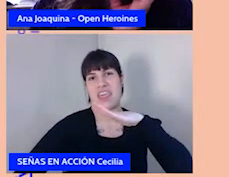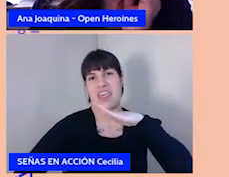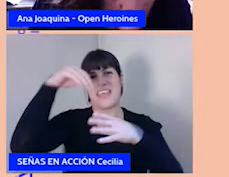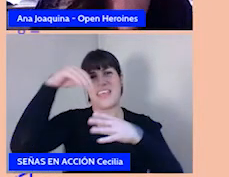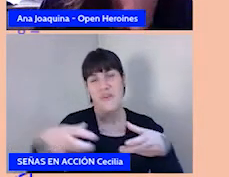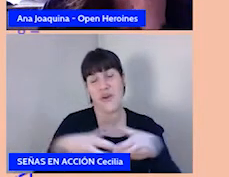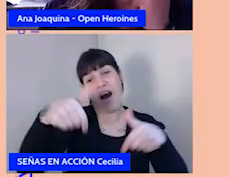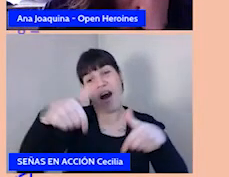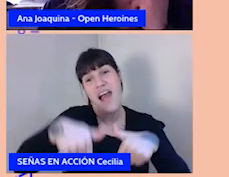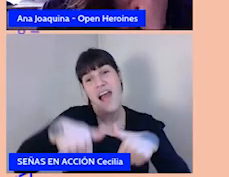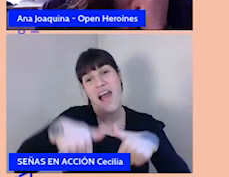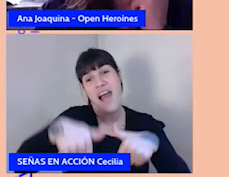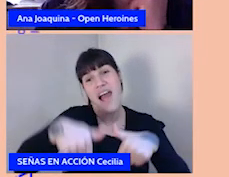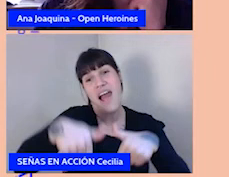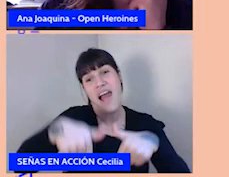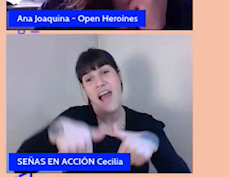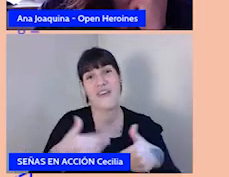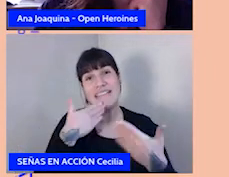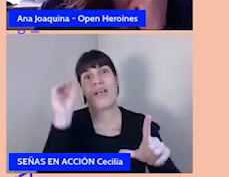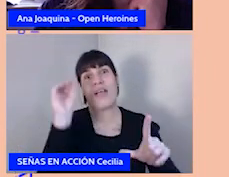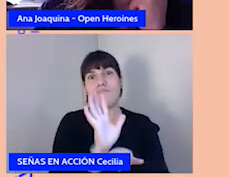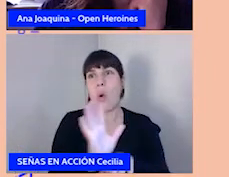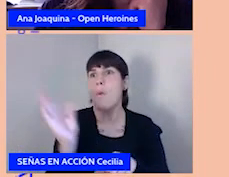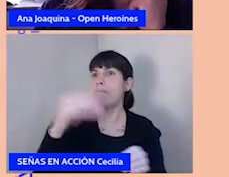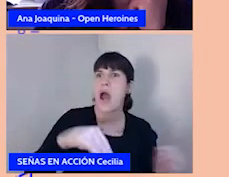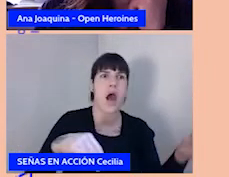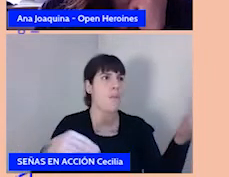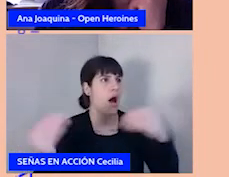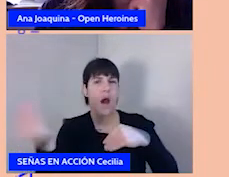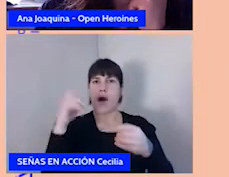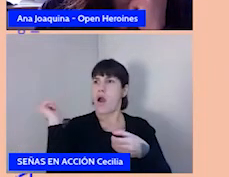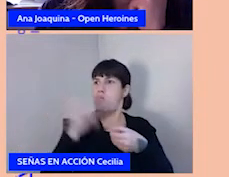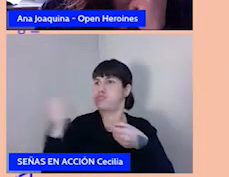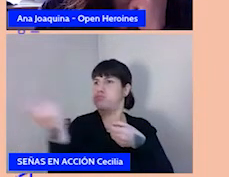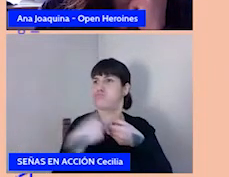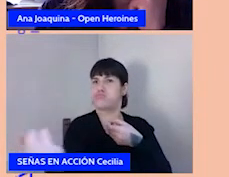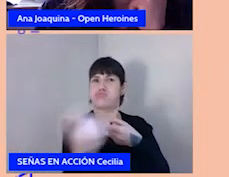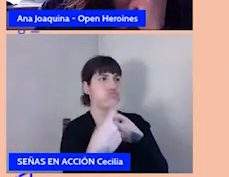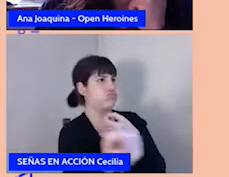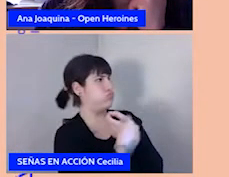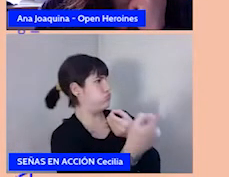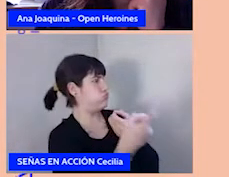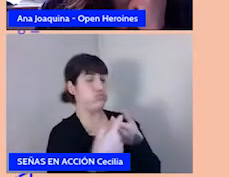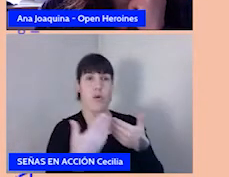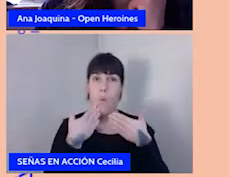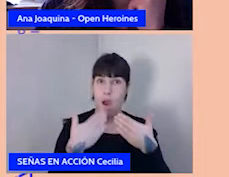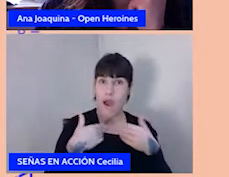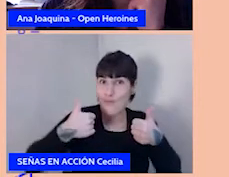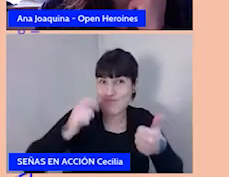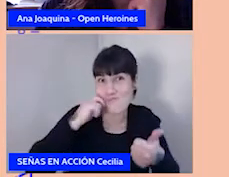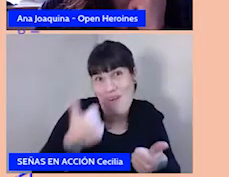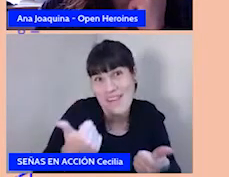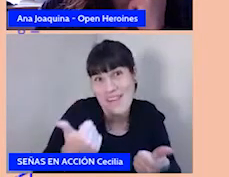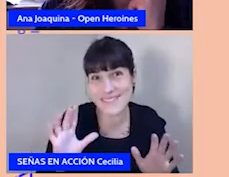hemos tenido como mucho más alcance, ¿no? Que eso también está padre, el poder no quedarte solamente con la gente que está